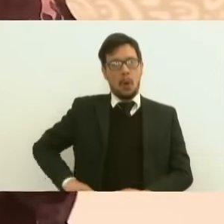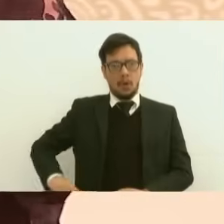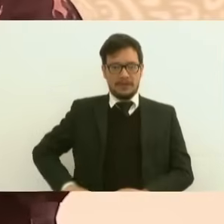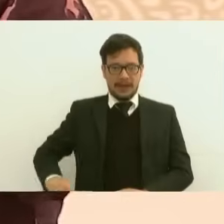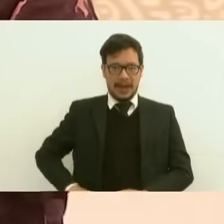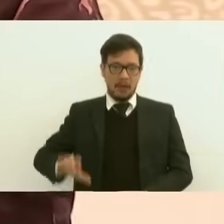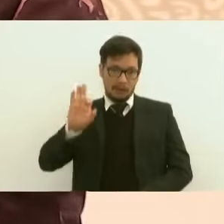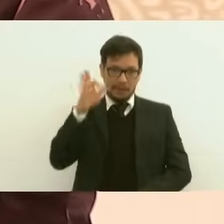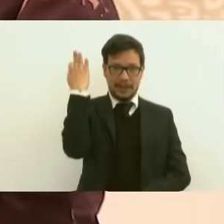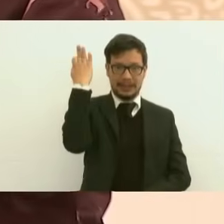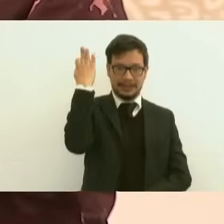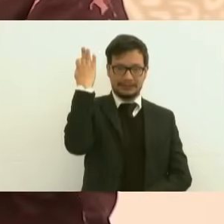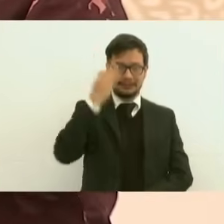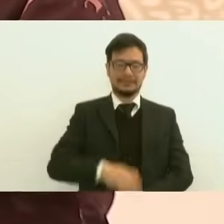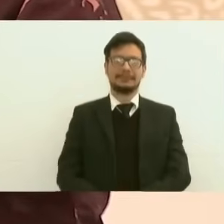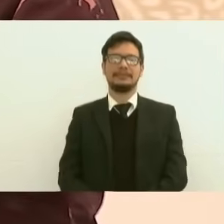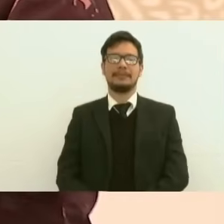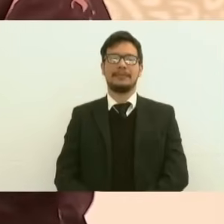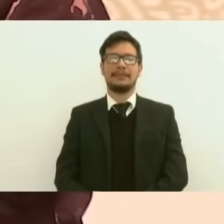Agradecemos